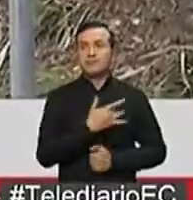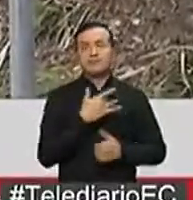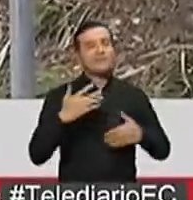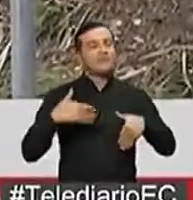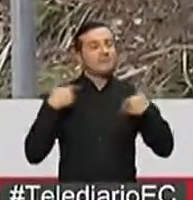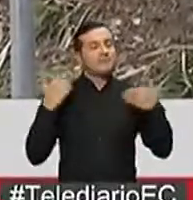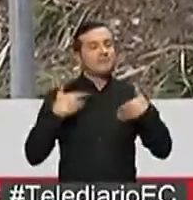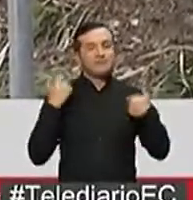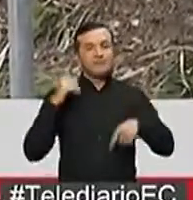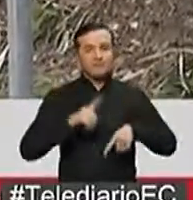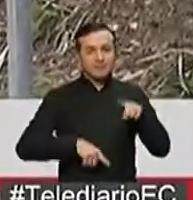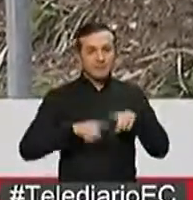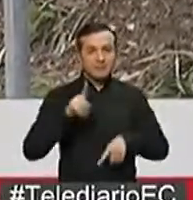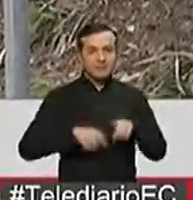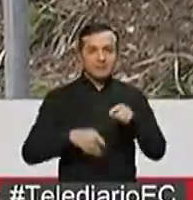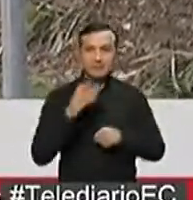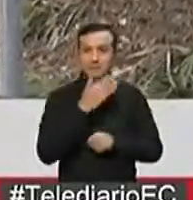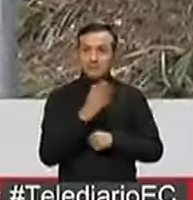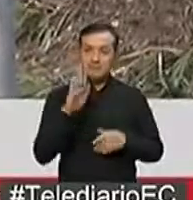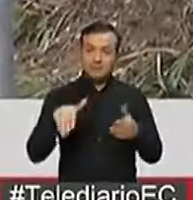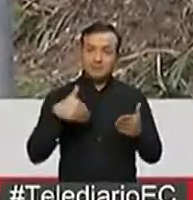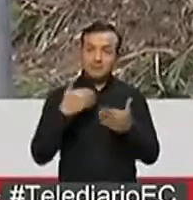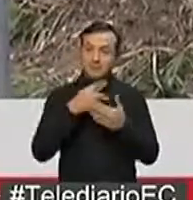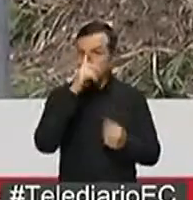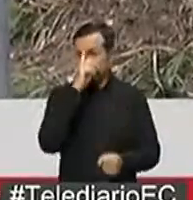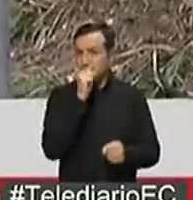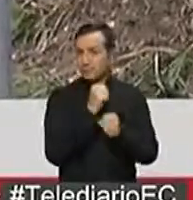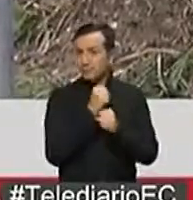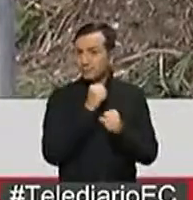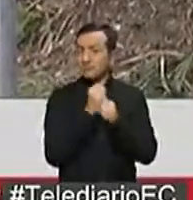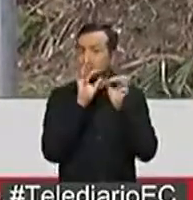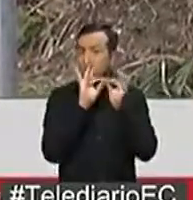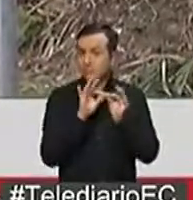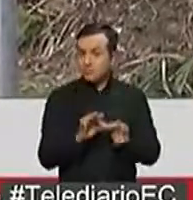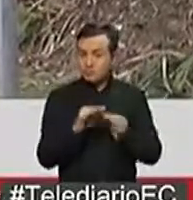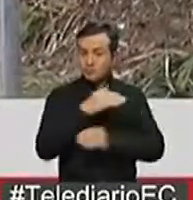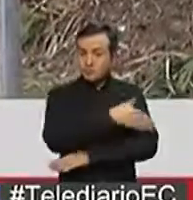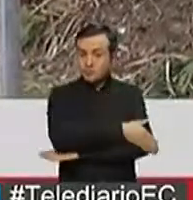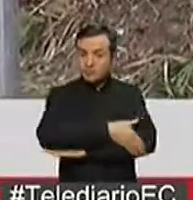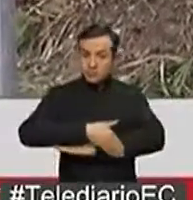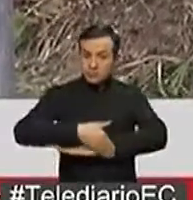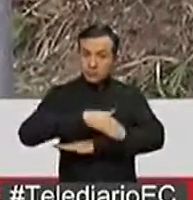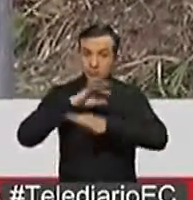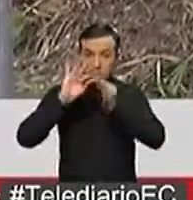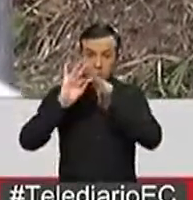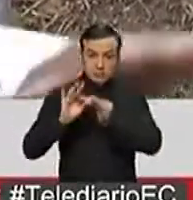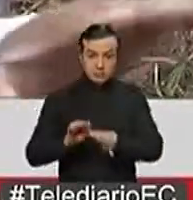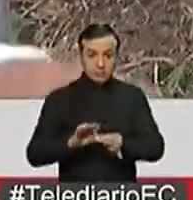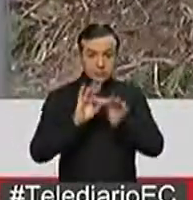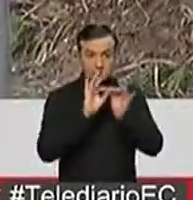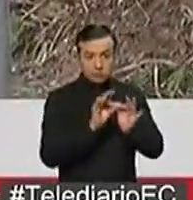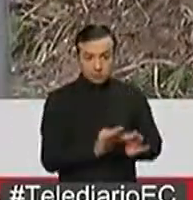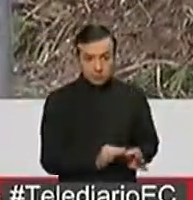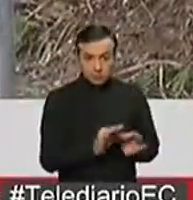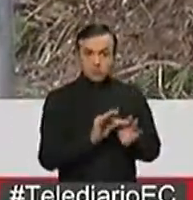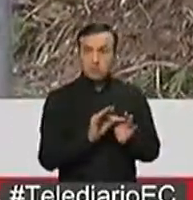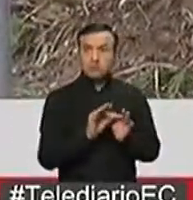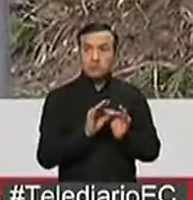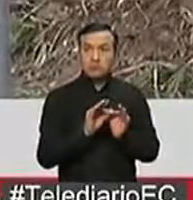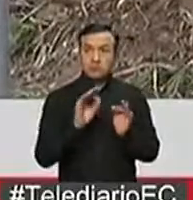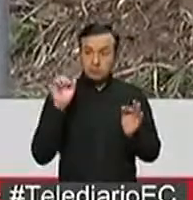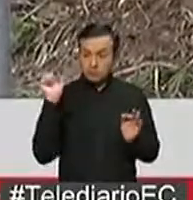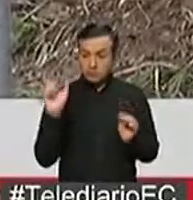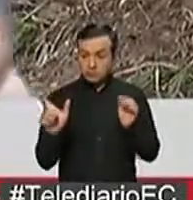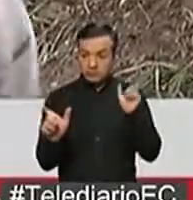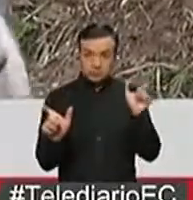con los compañeros que han acudido a la minga. Estamos haciendo la limpieza de las cunetas y abriendo una pequeña vereda para